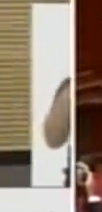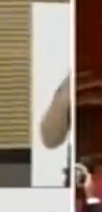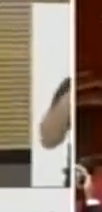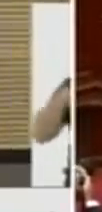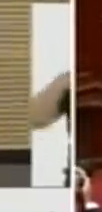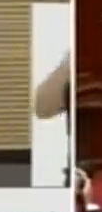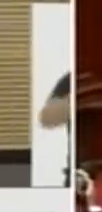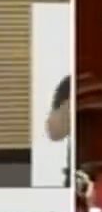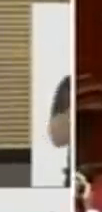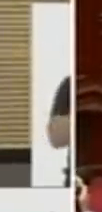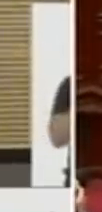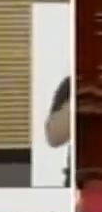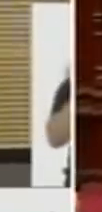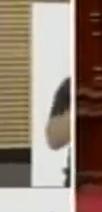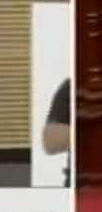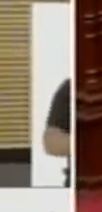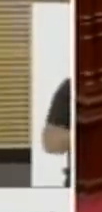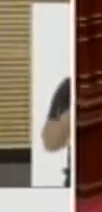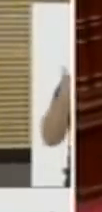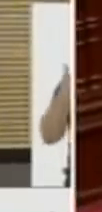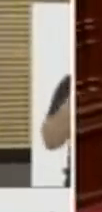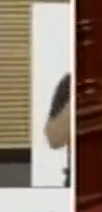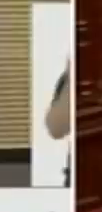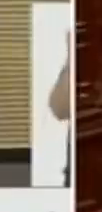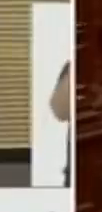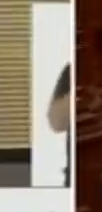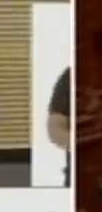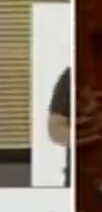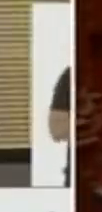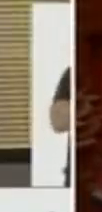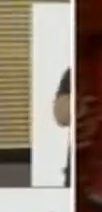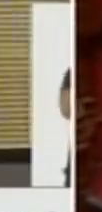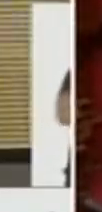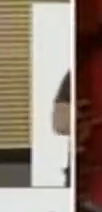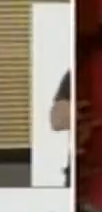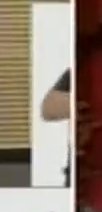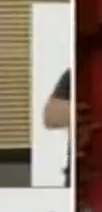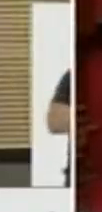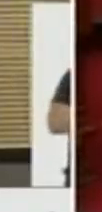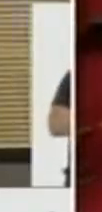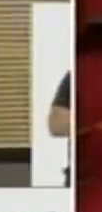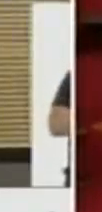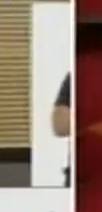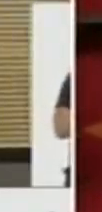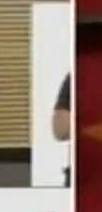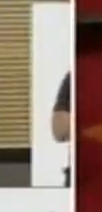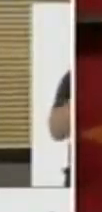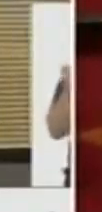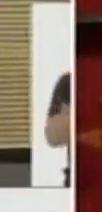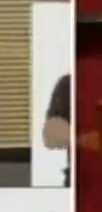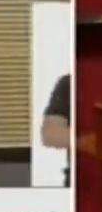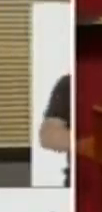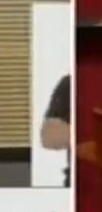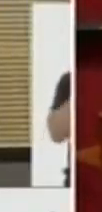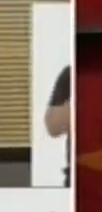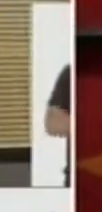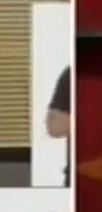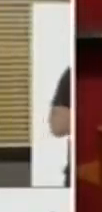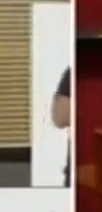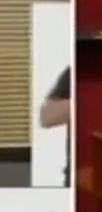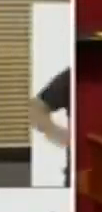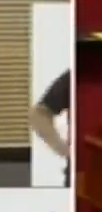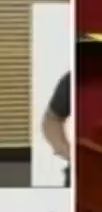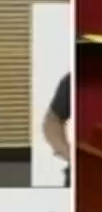encargado del consejo de ministros asumiría que la confianza solicitada le había sido le había sido negada prácticamente condicionando en estos escenarios